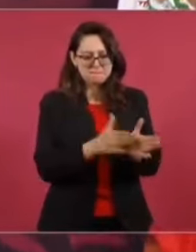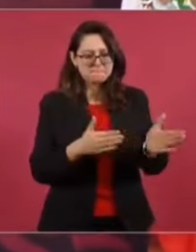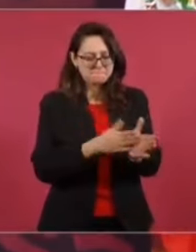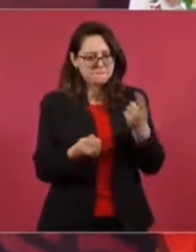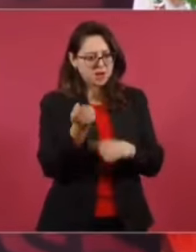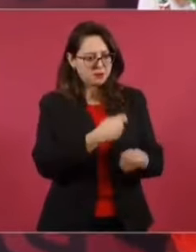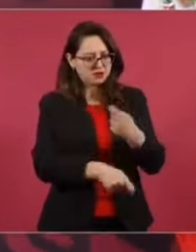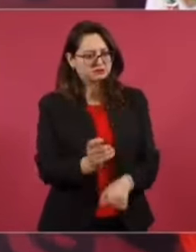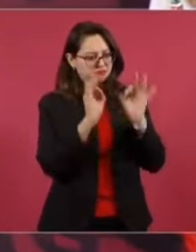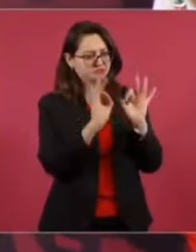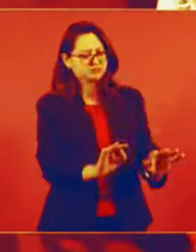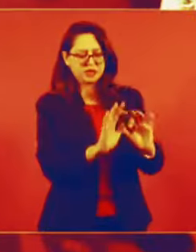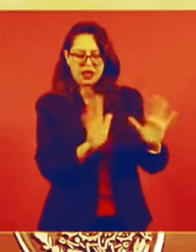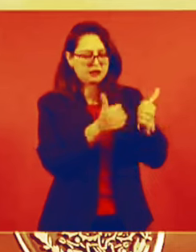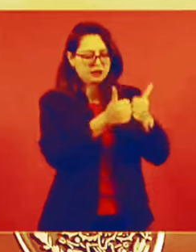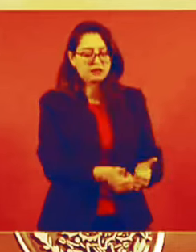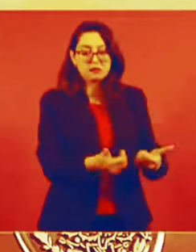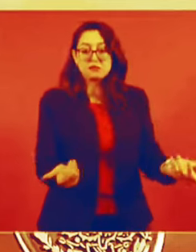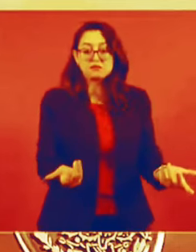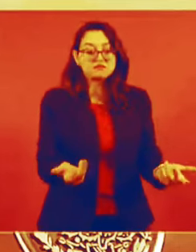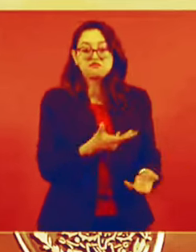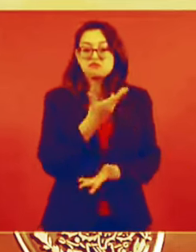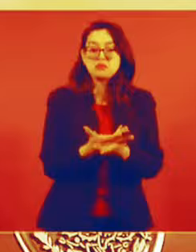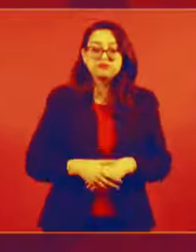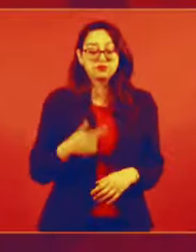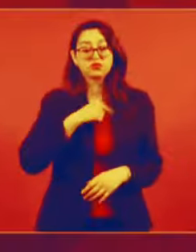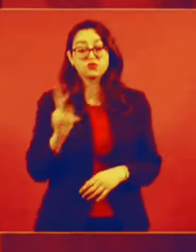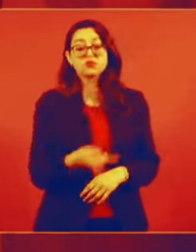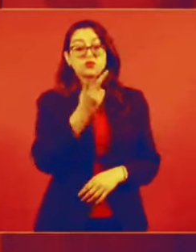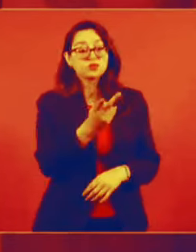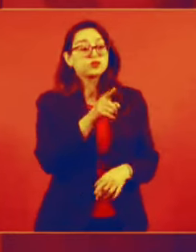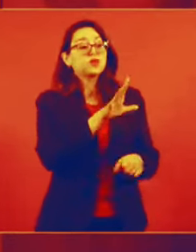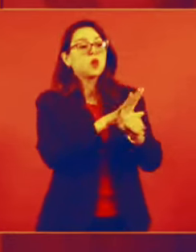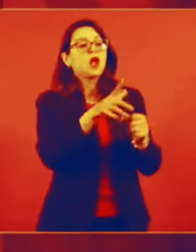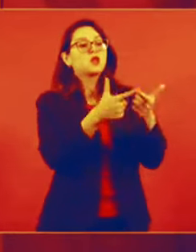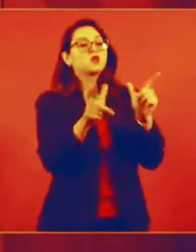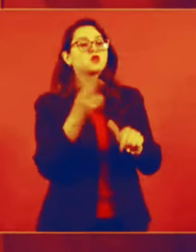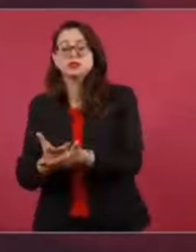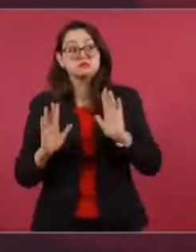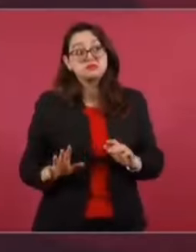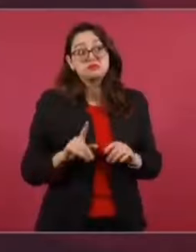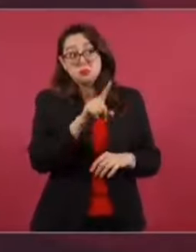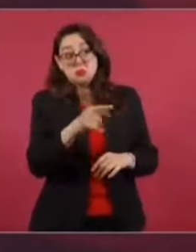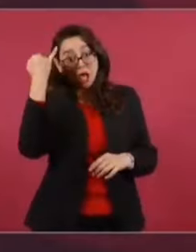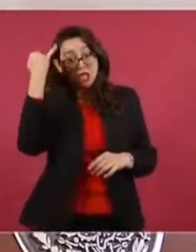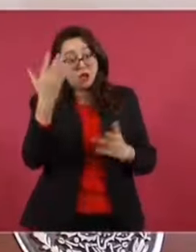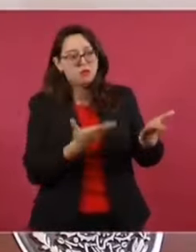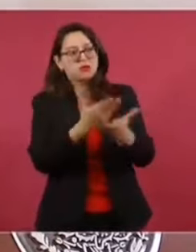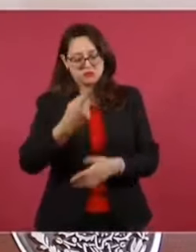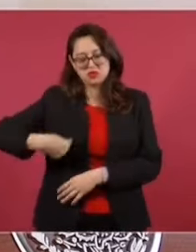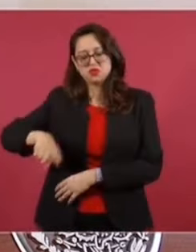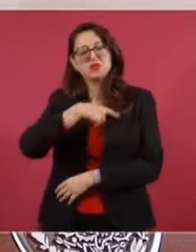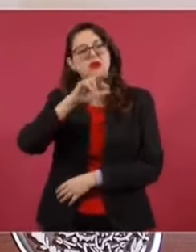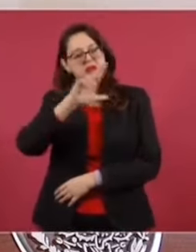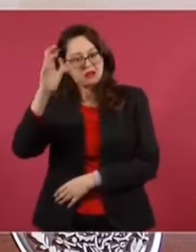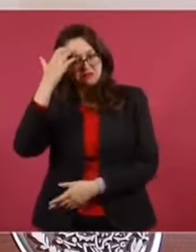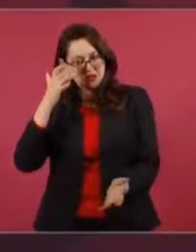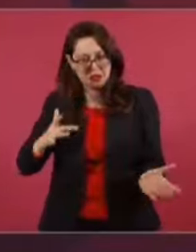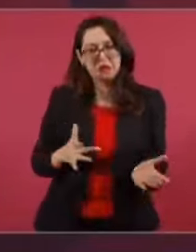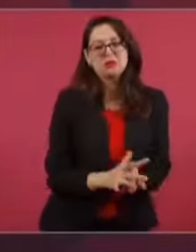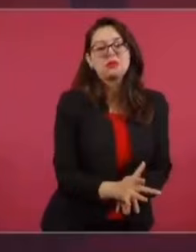situación de nuestros paisanos en Estados Unidos? Desde aquí le vamos a hacer un reconocimiento a ese partido. Vamos a esperar, ¿no? ¿Qué